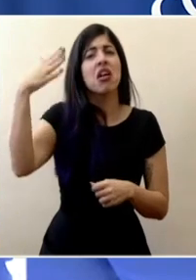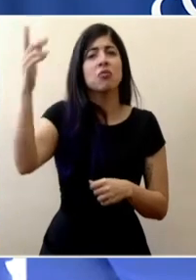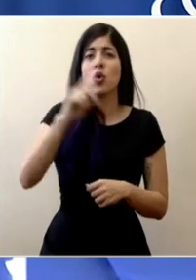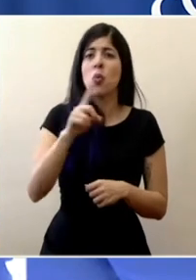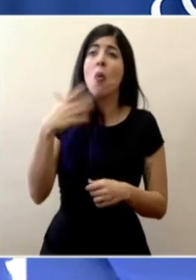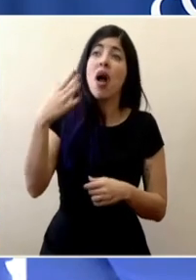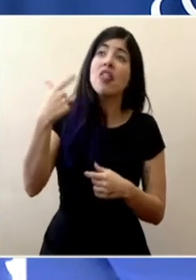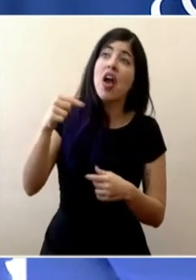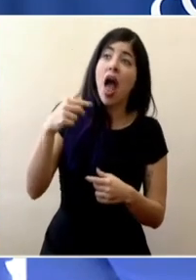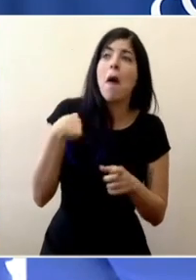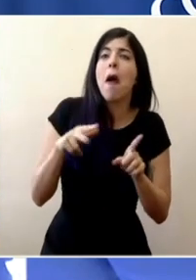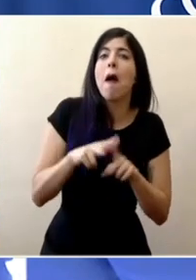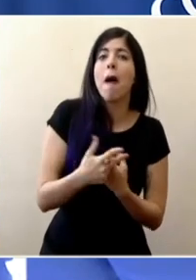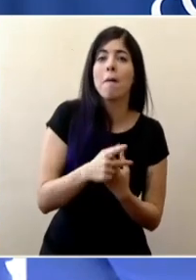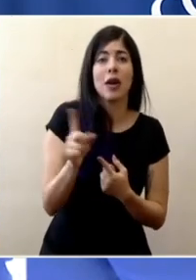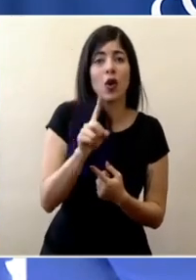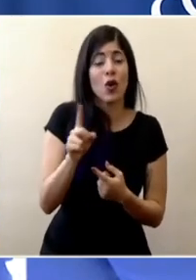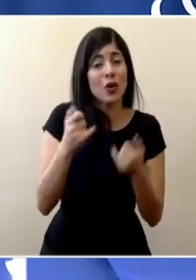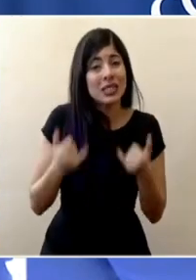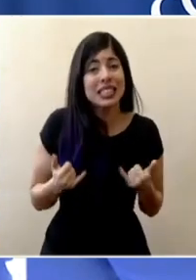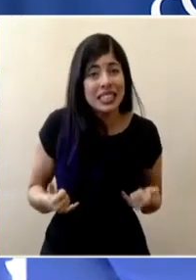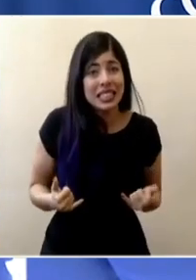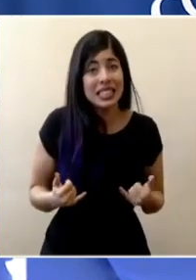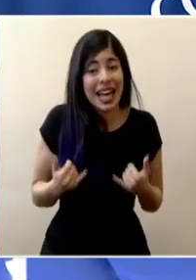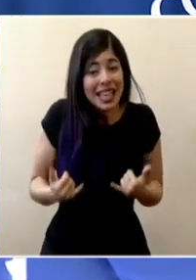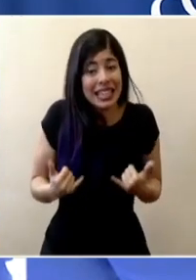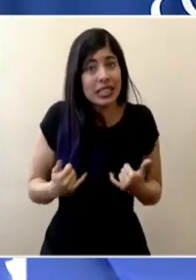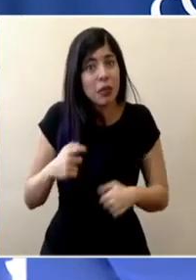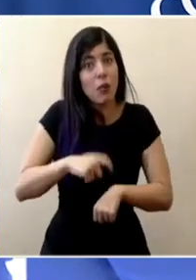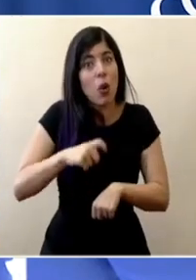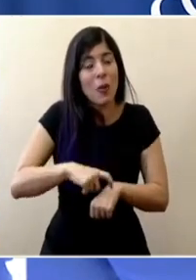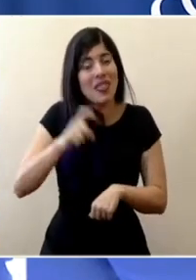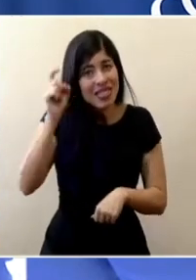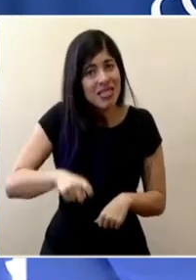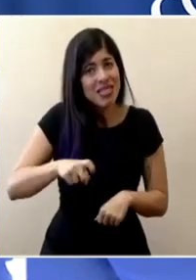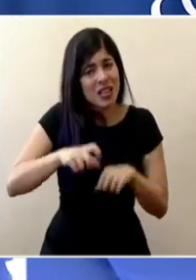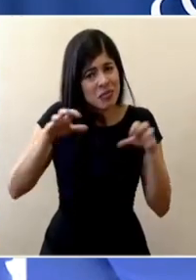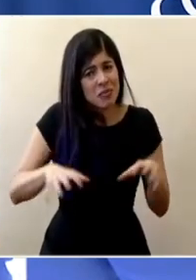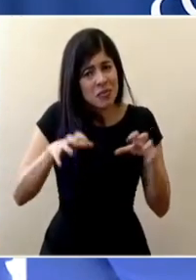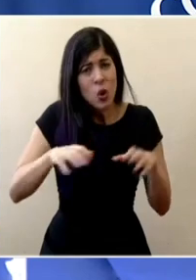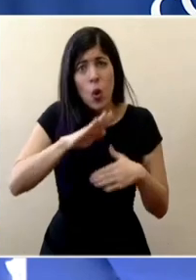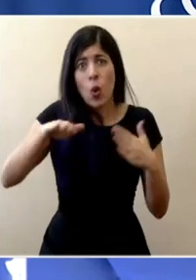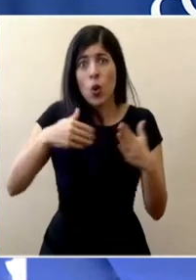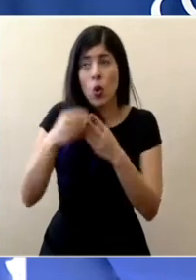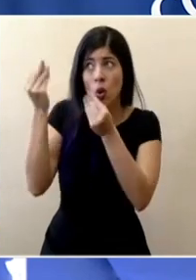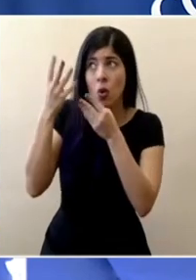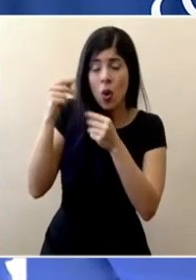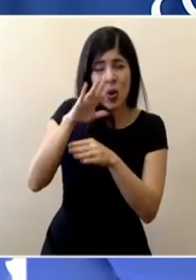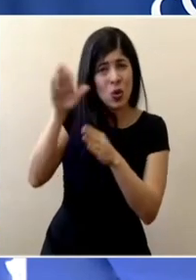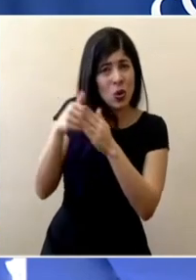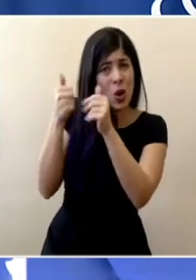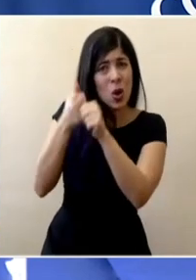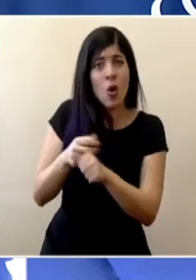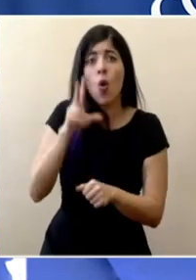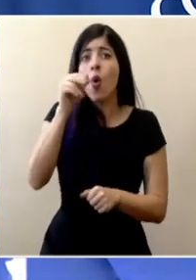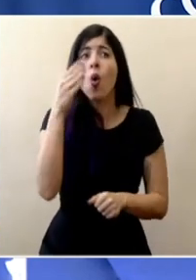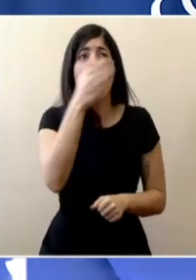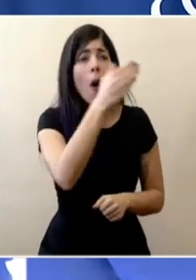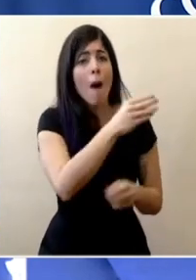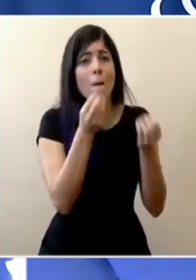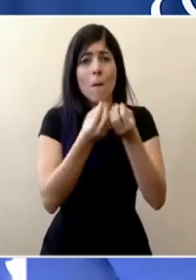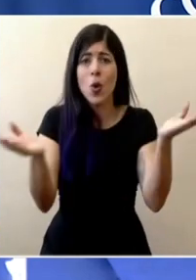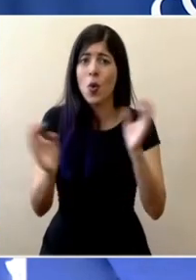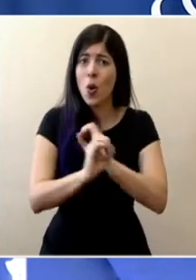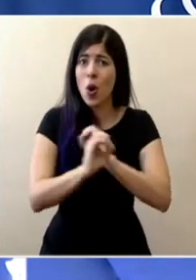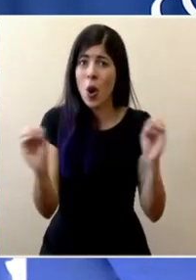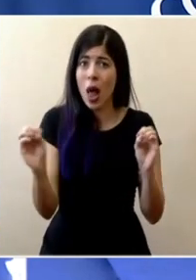los casos graves que tenemos que actuar. Es en este justo momento que tenemos que actuar con todo lo que ya hemos indicado. No busquemos lugares públicos